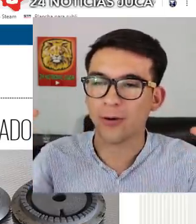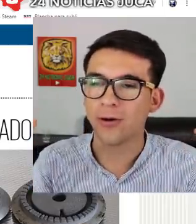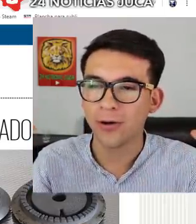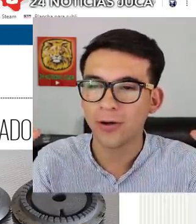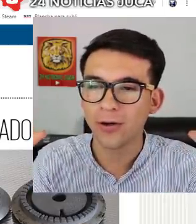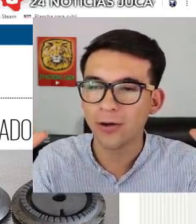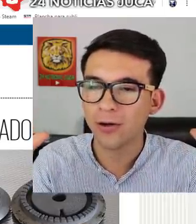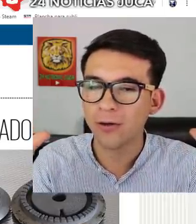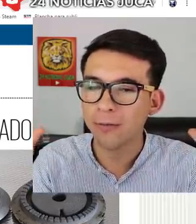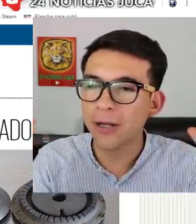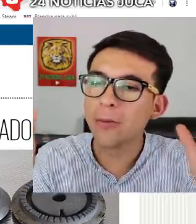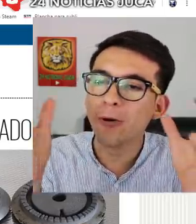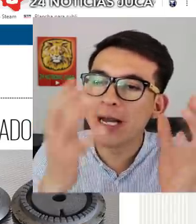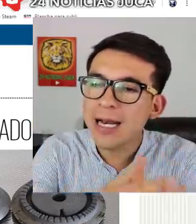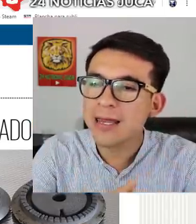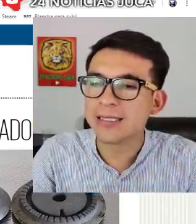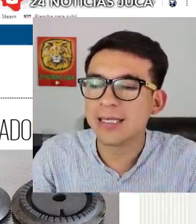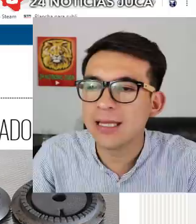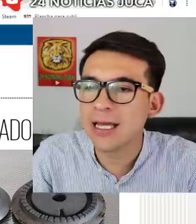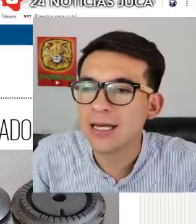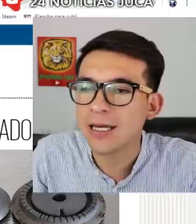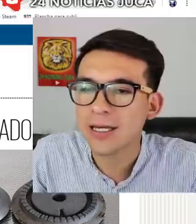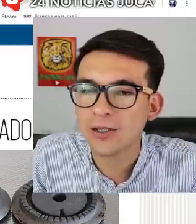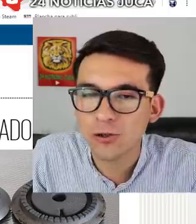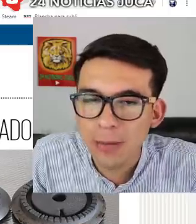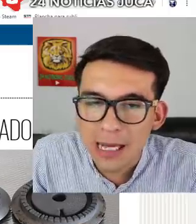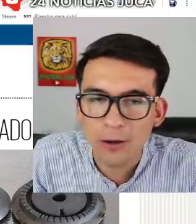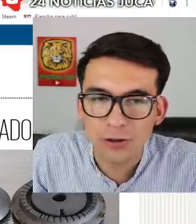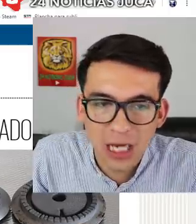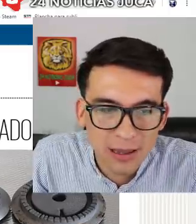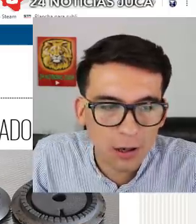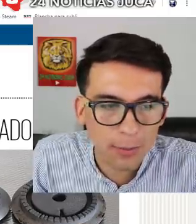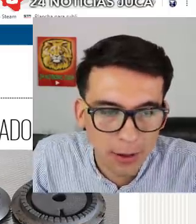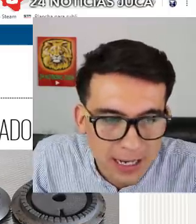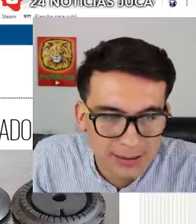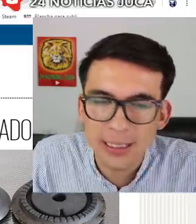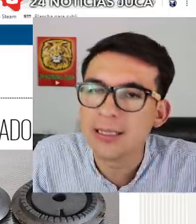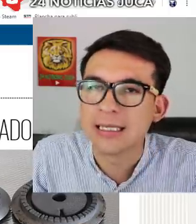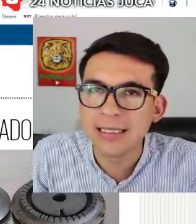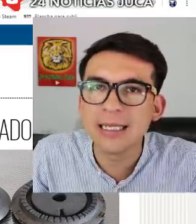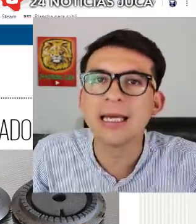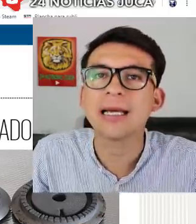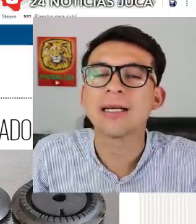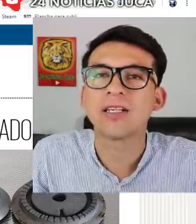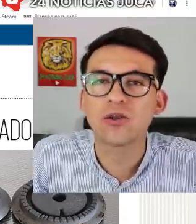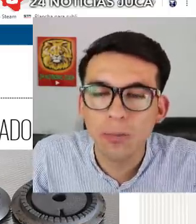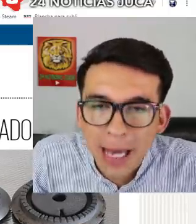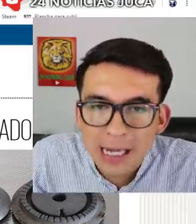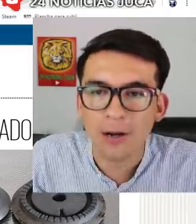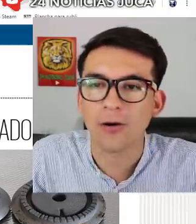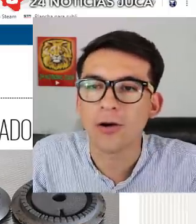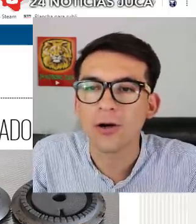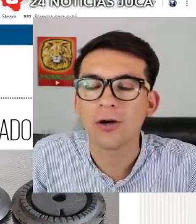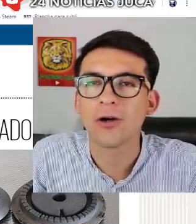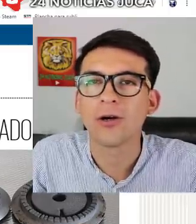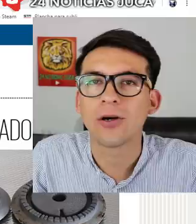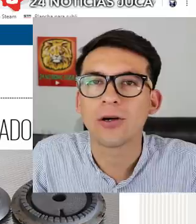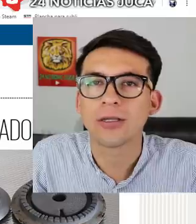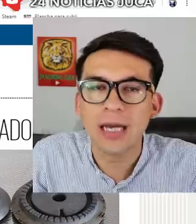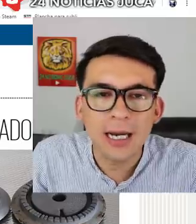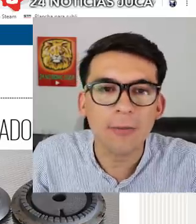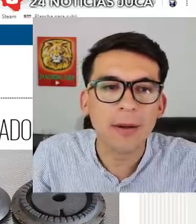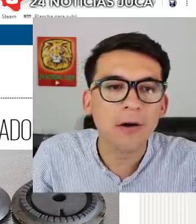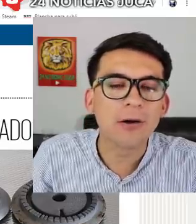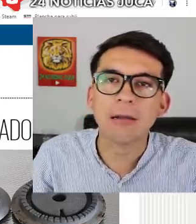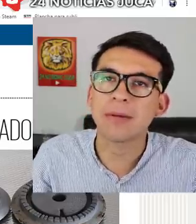último. Pero Morena decide sumarlo. Jadkol Poleski decide sumarlo.